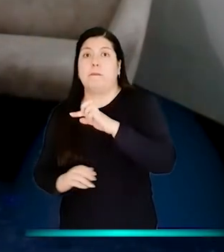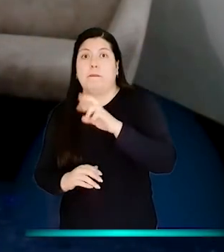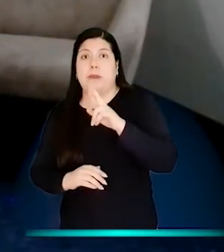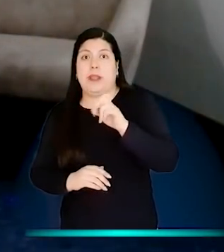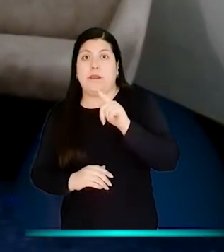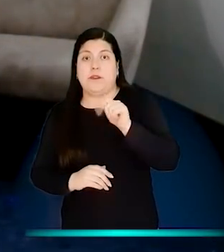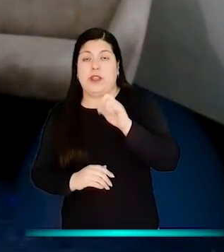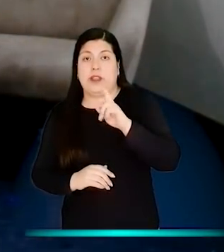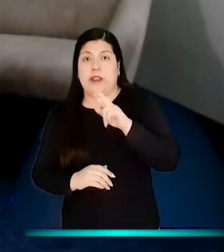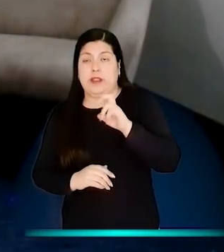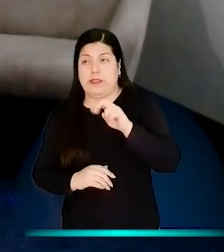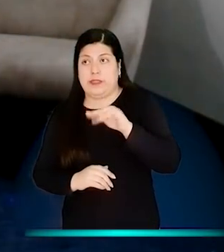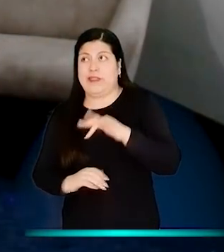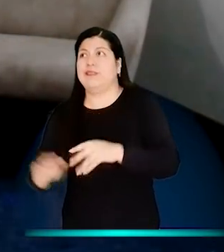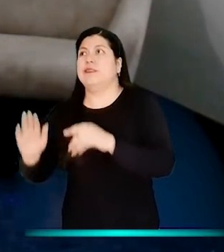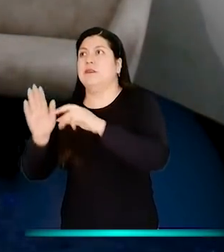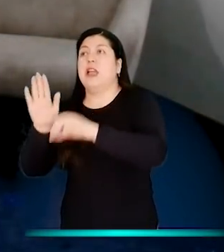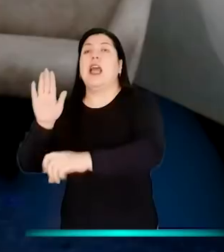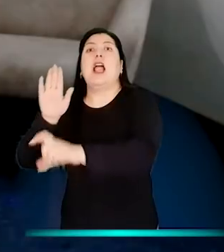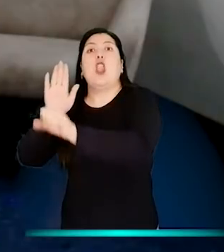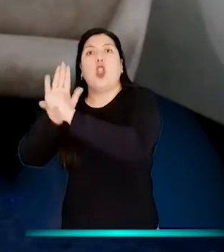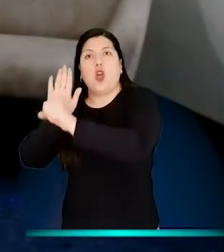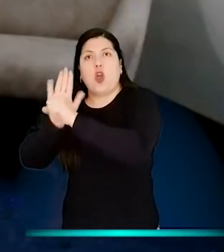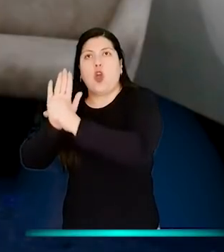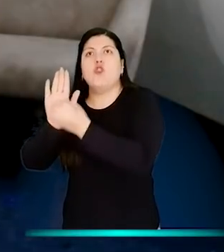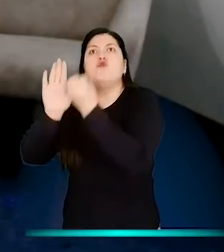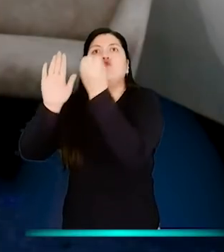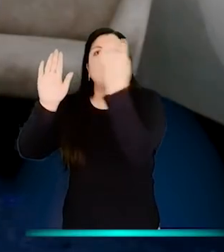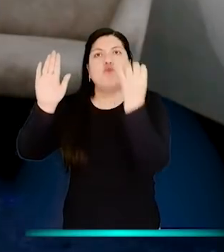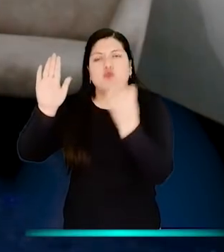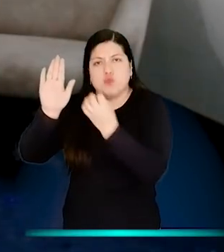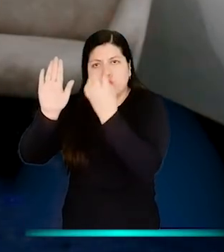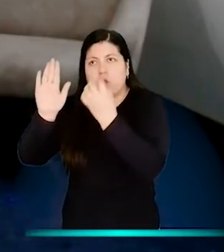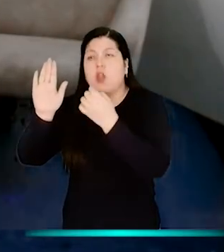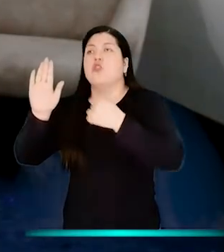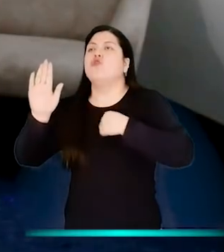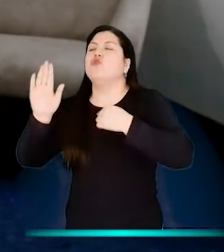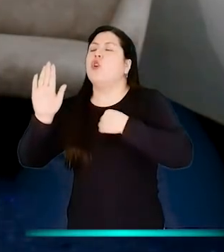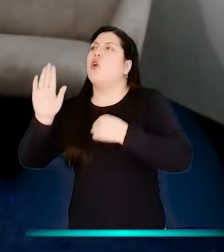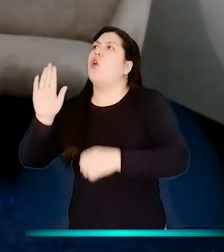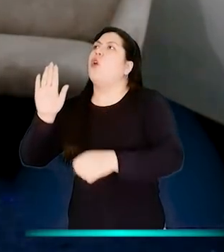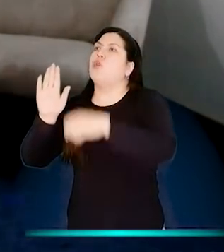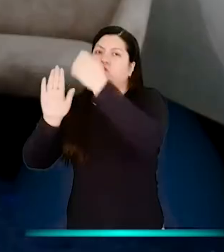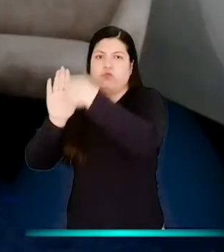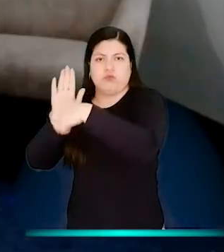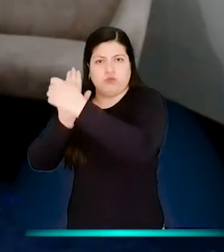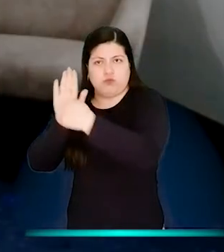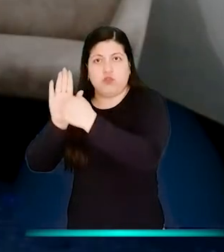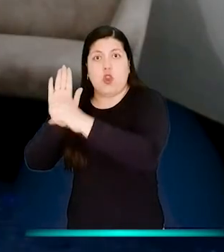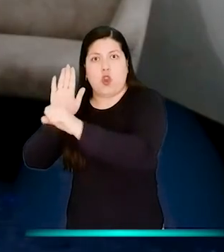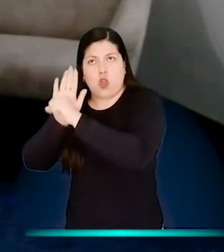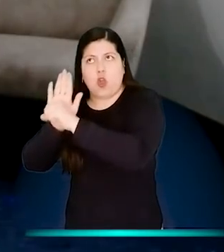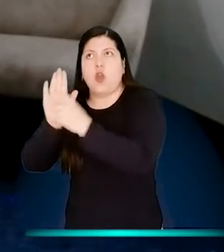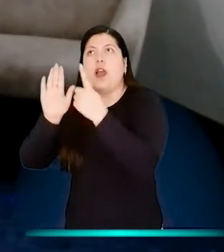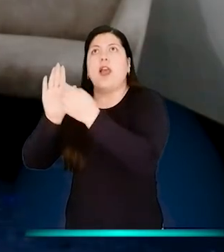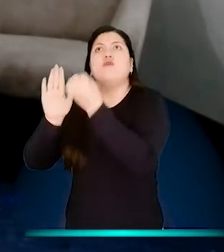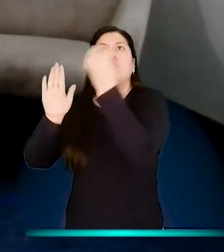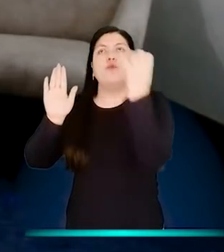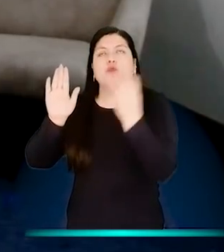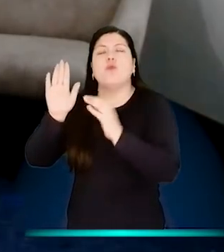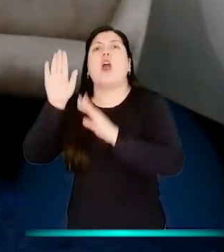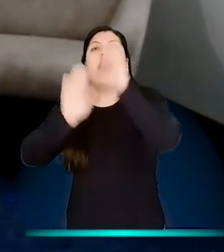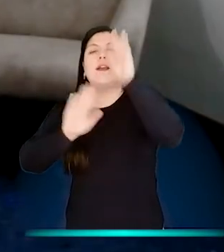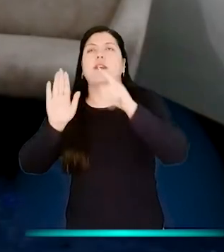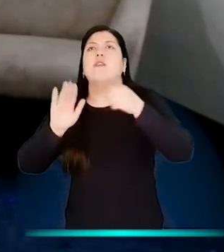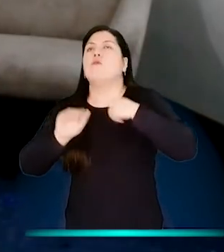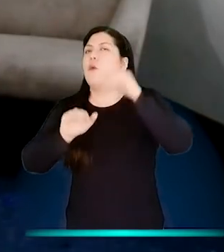tengo unos candidatos que hacen parte de esa lista. Es decir, el elector puede elegir por cuál candidato está su